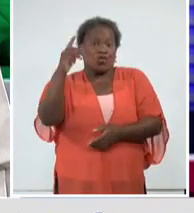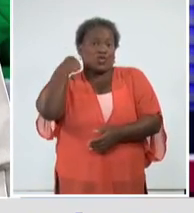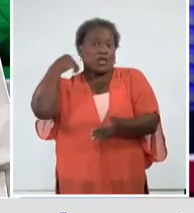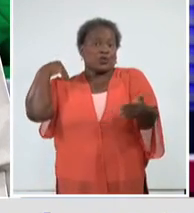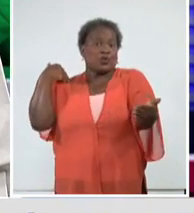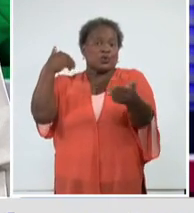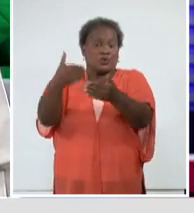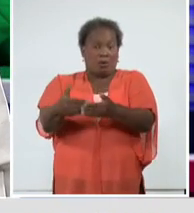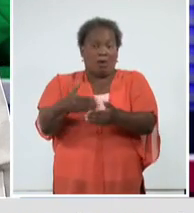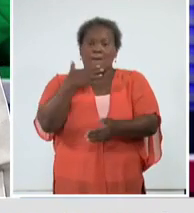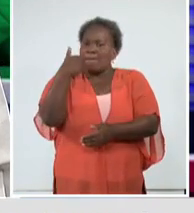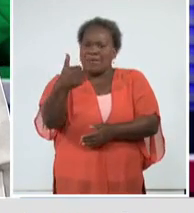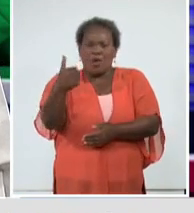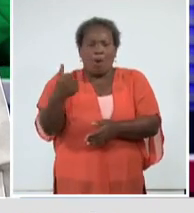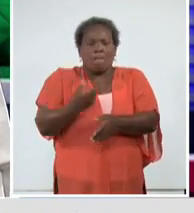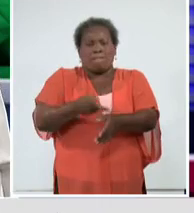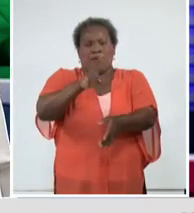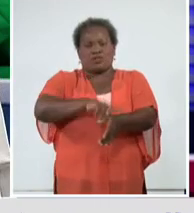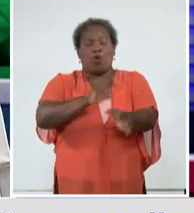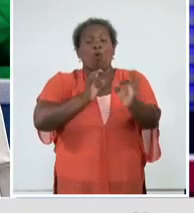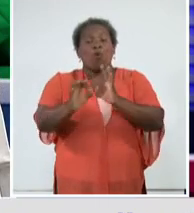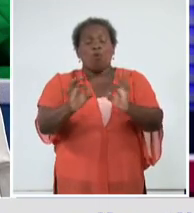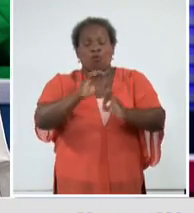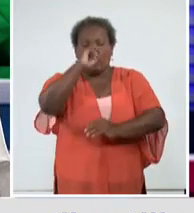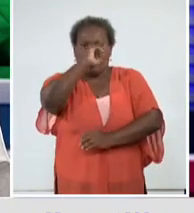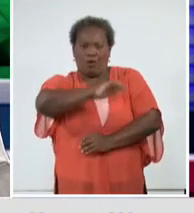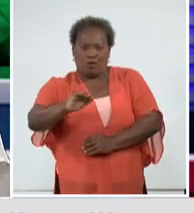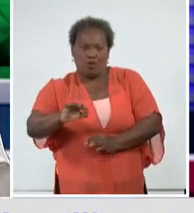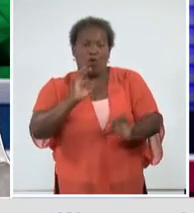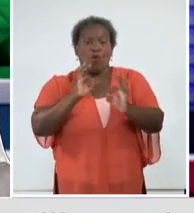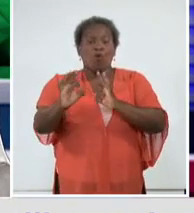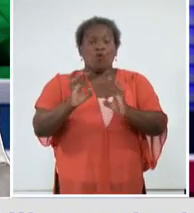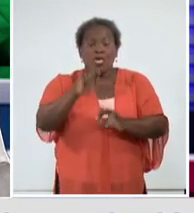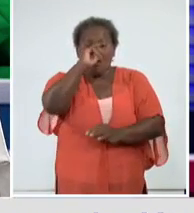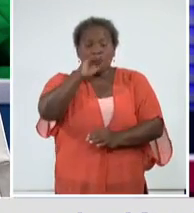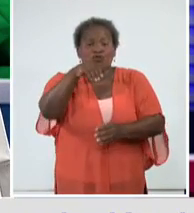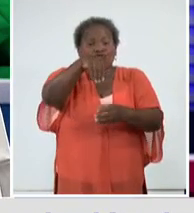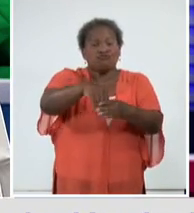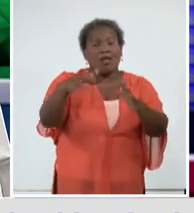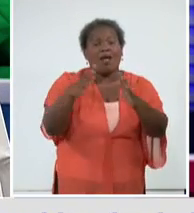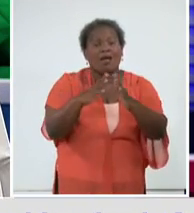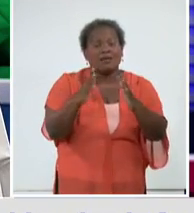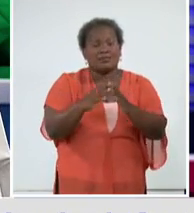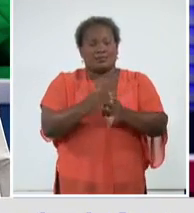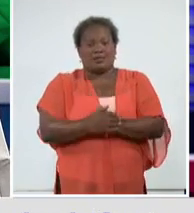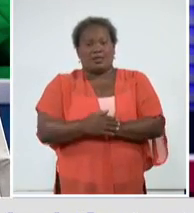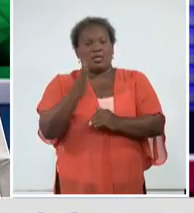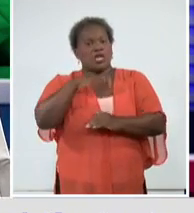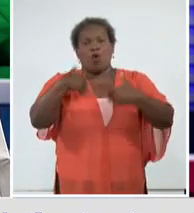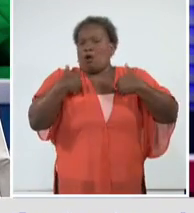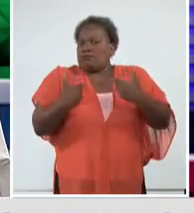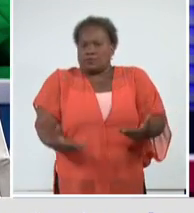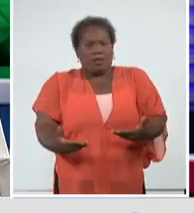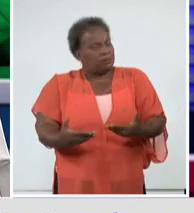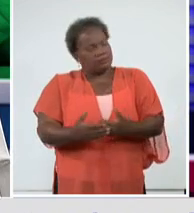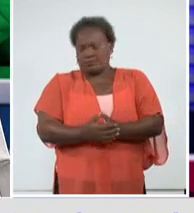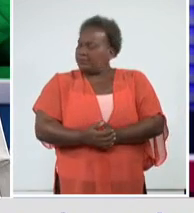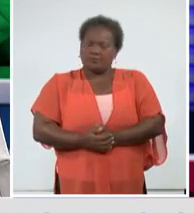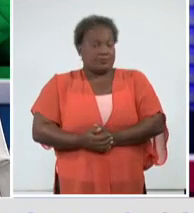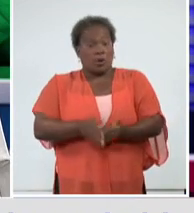prevención comunitaria, es la prevención intradomiciliar y es por eso que hacemos el llamado. Y no podemos cansarnos. Exactamente, es por eso